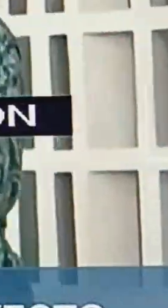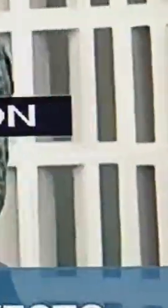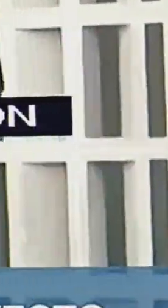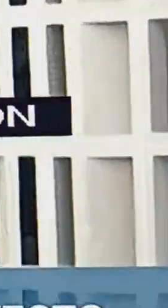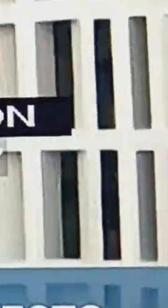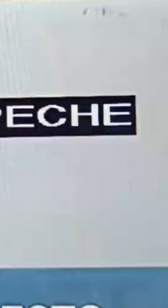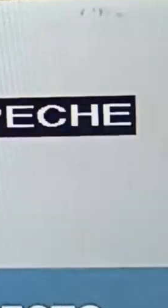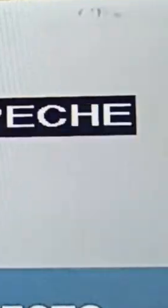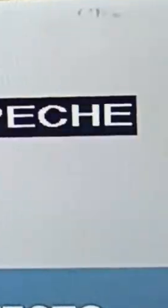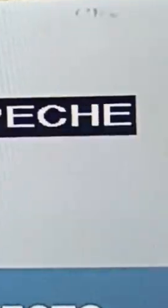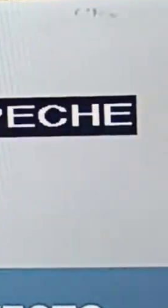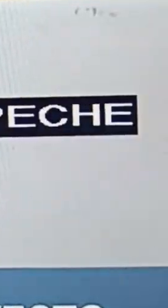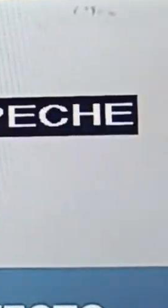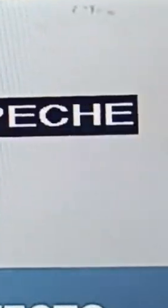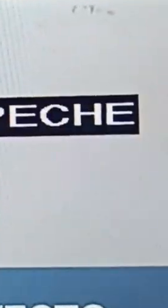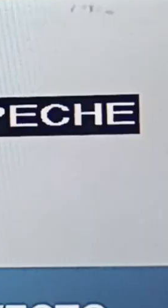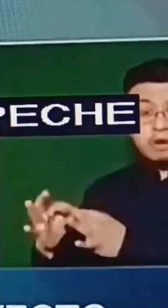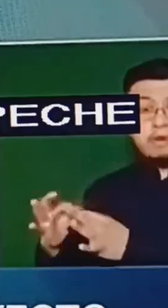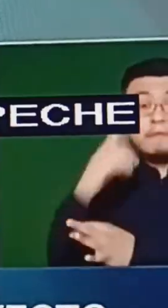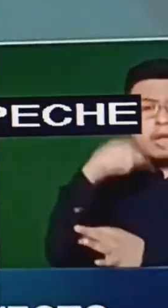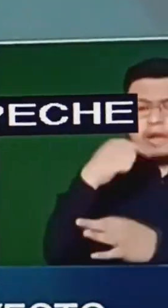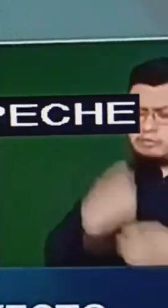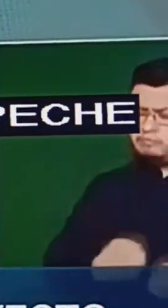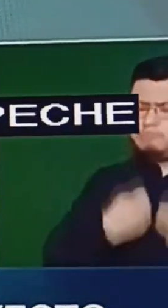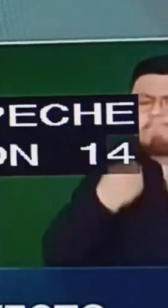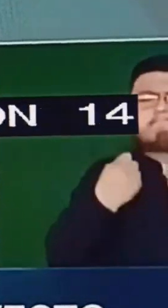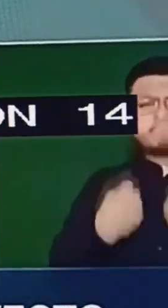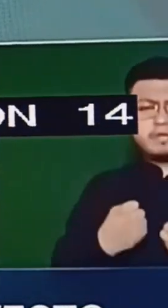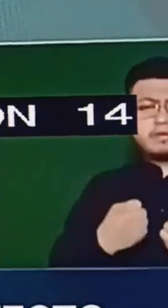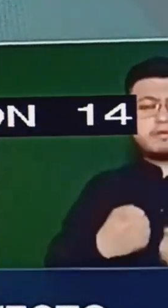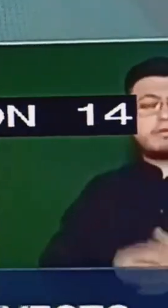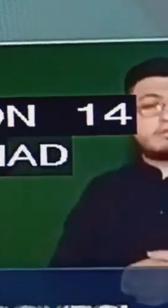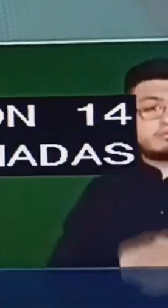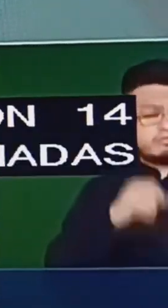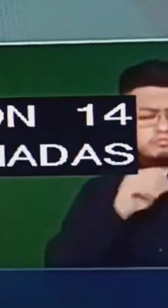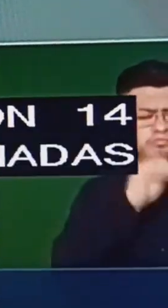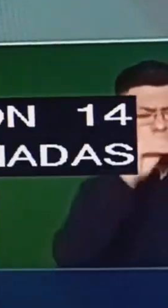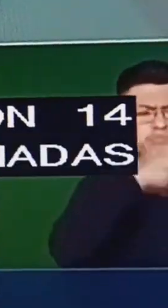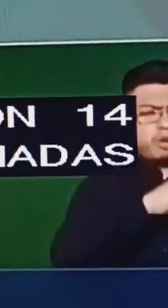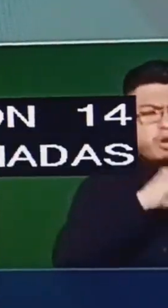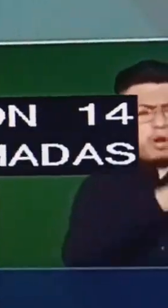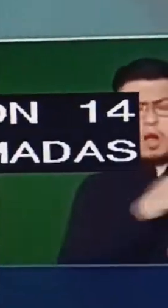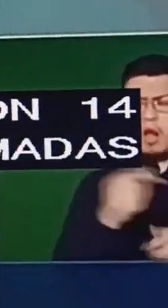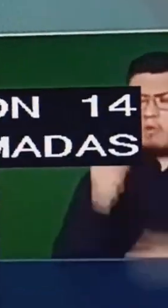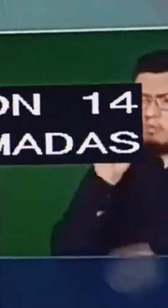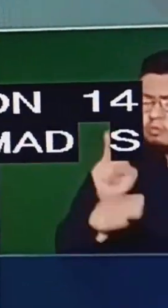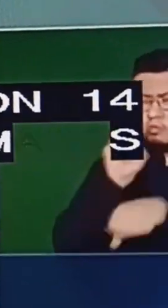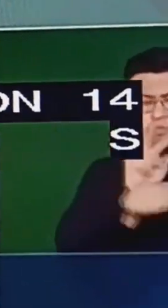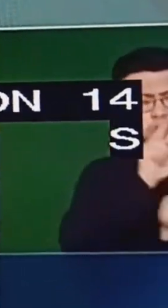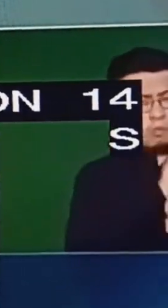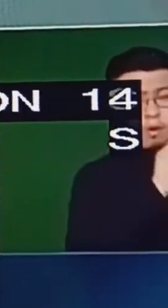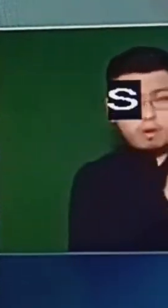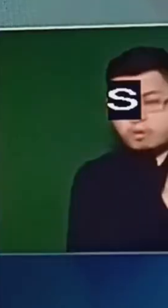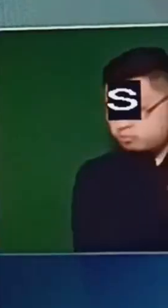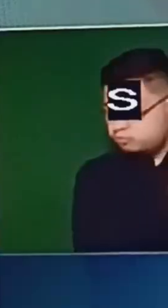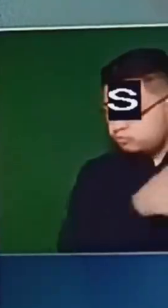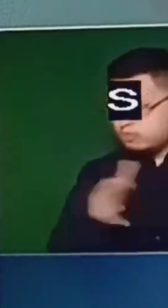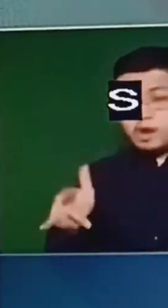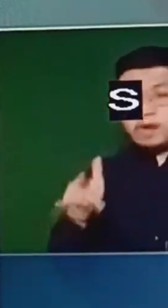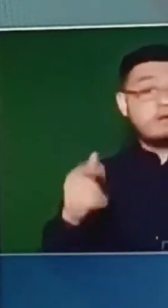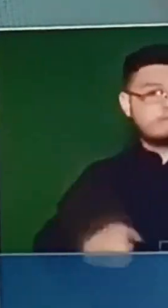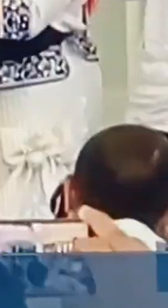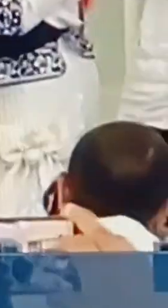que será vigilada y operada por el ejército. Por medio de destacamentos, patrullaje a lo largo de la vía y